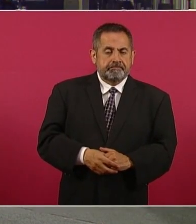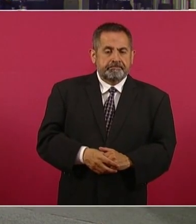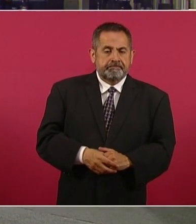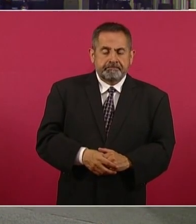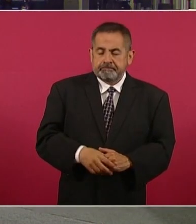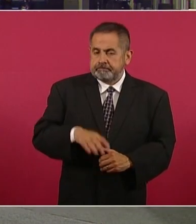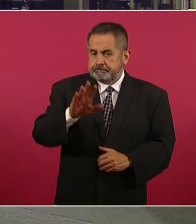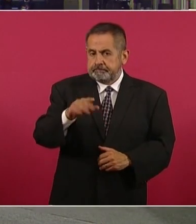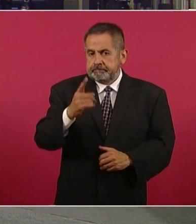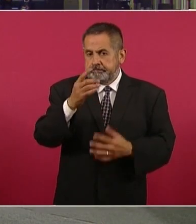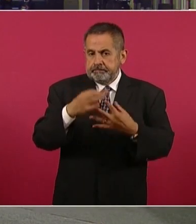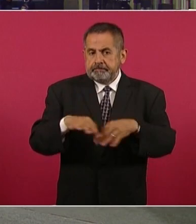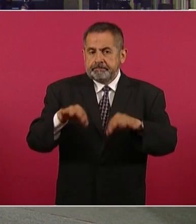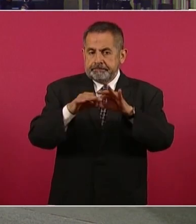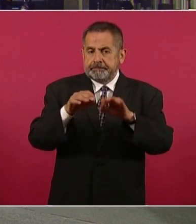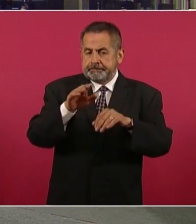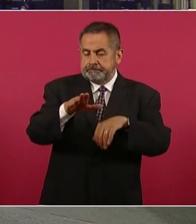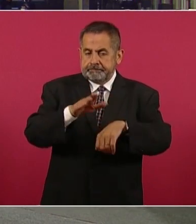importante